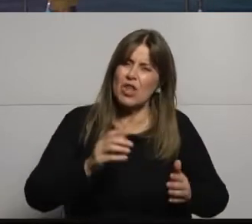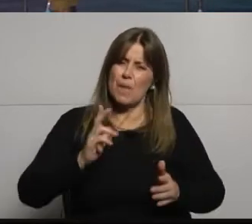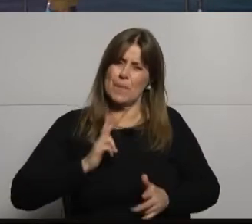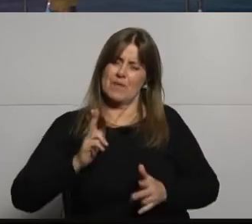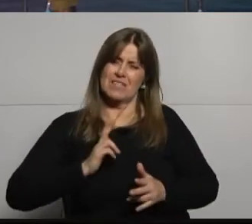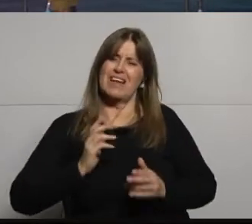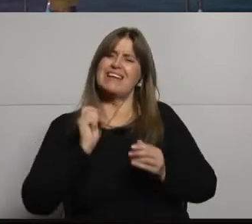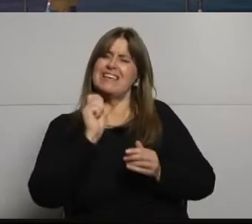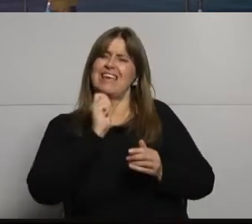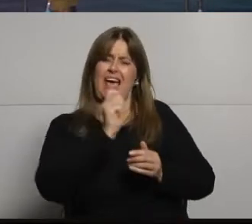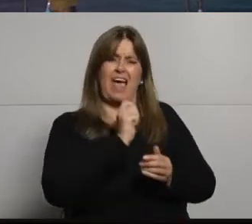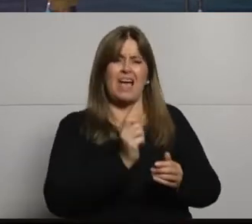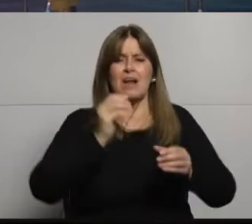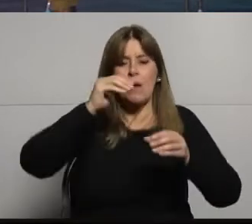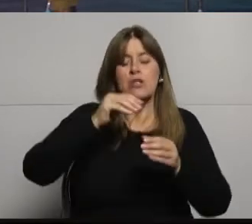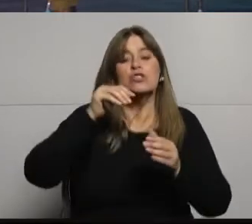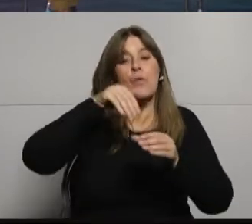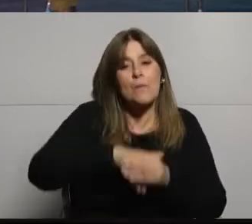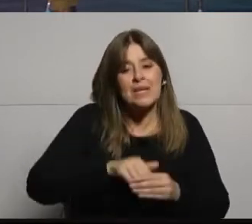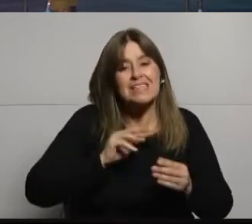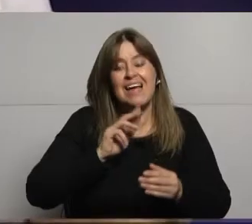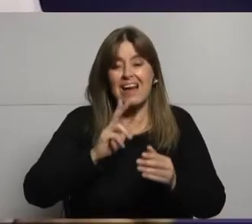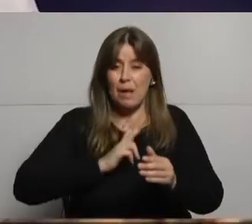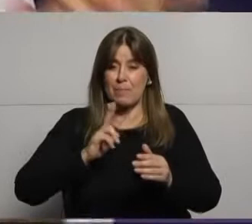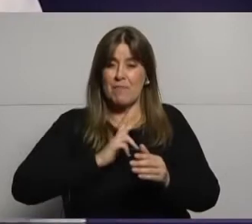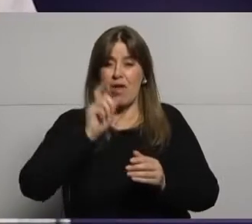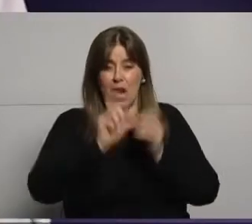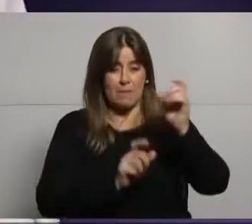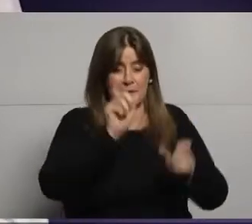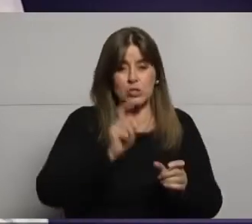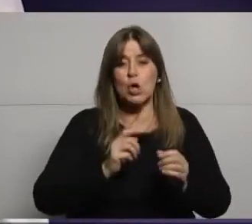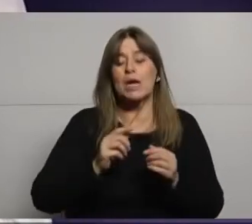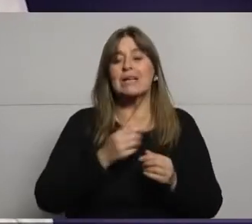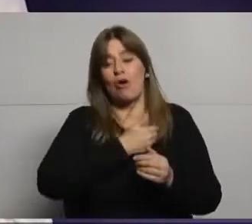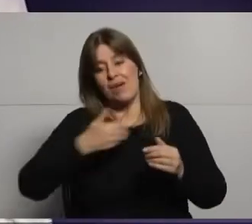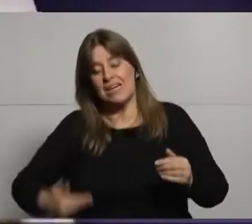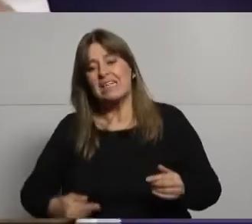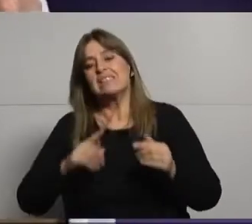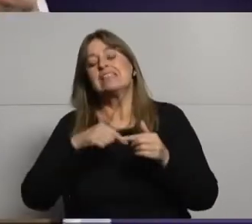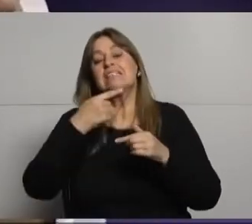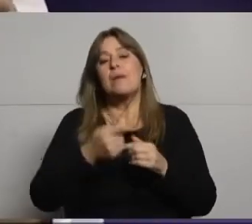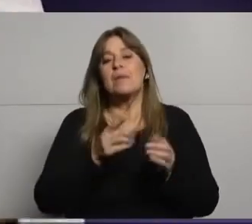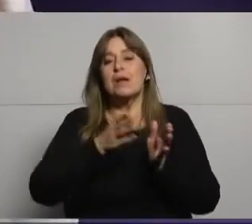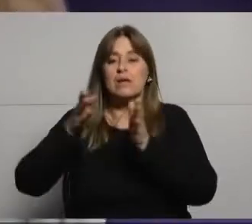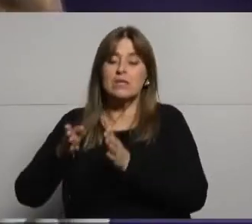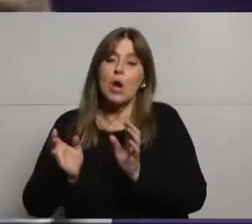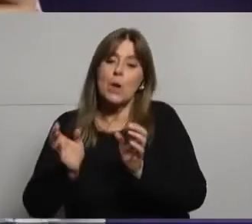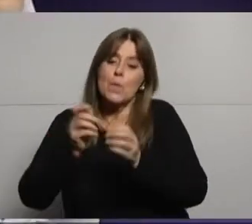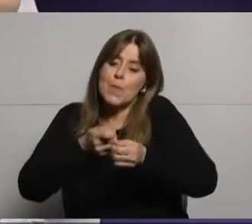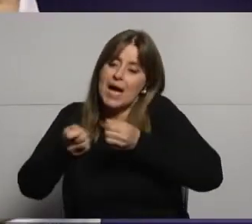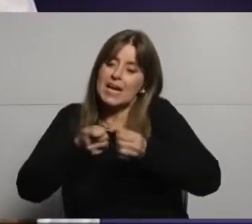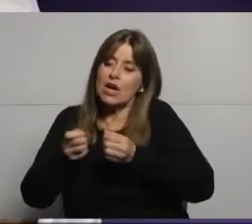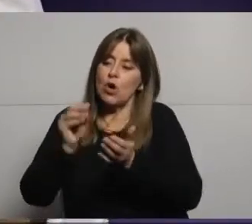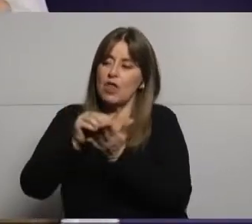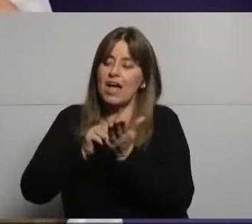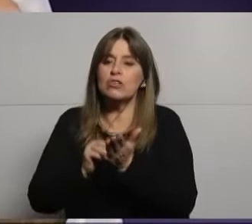acceso a todo eso? La gobernanza, como decía Fabricio y demás. Entonces, en el otro extremo está también el manejo de datos agrupados. En